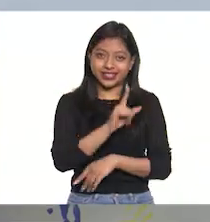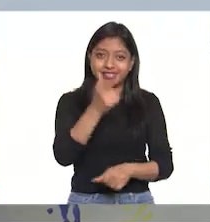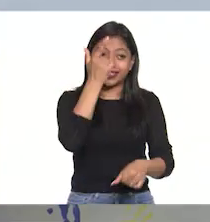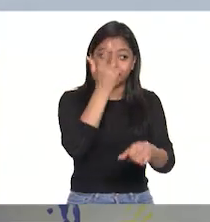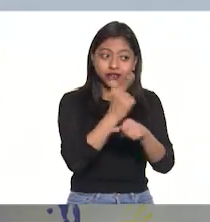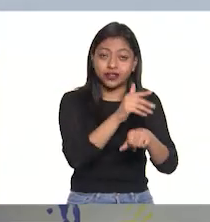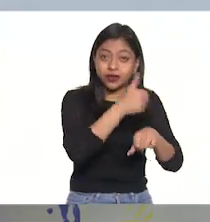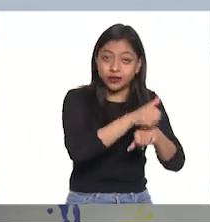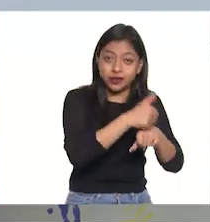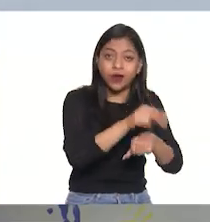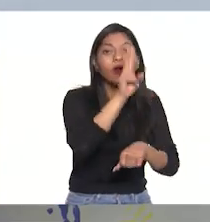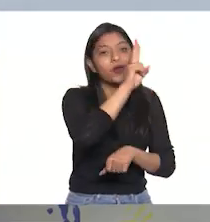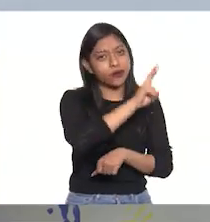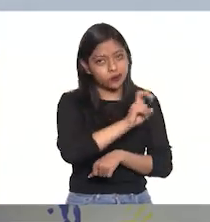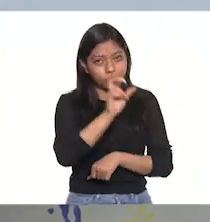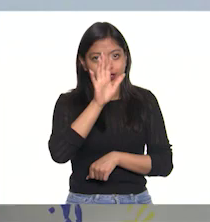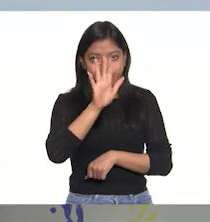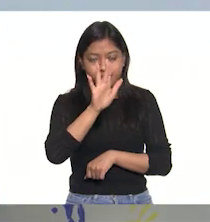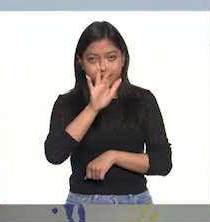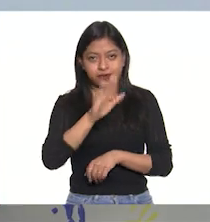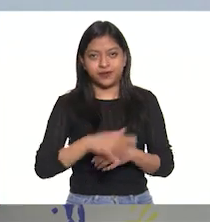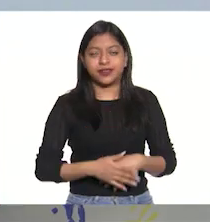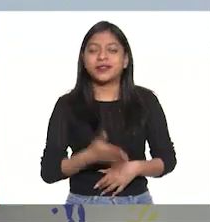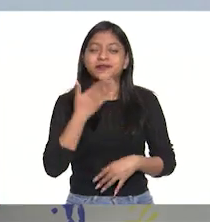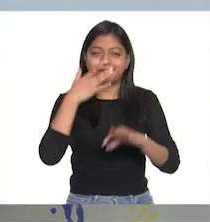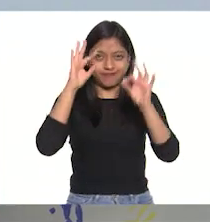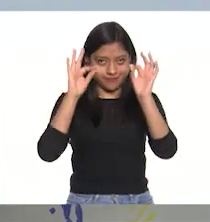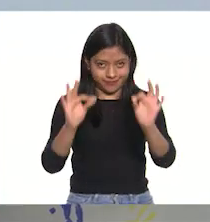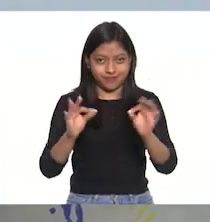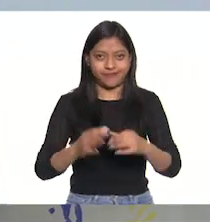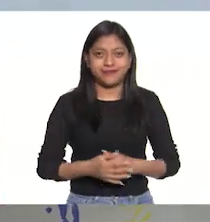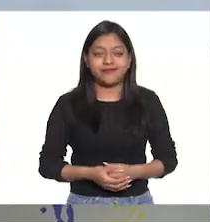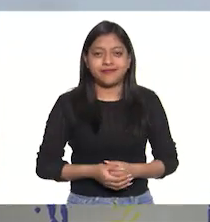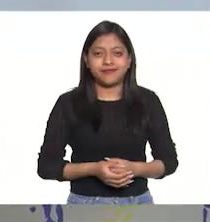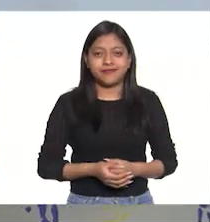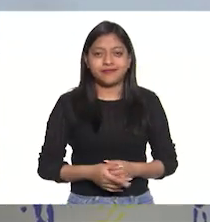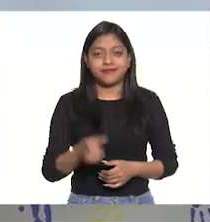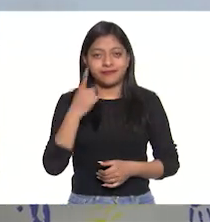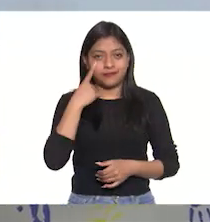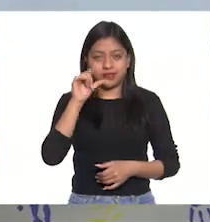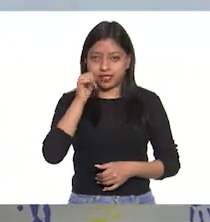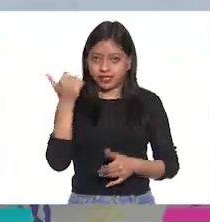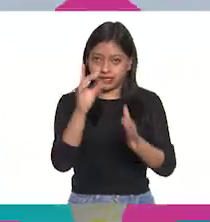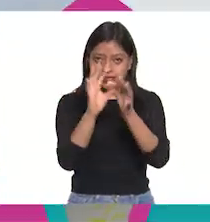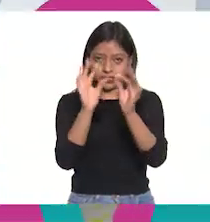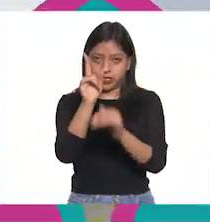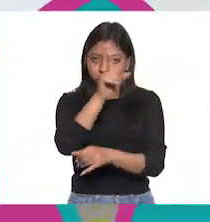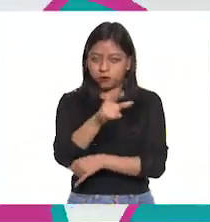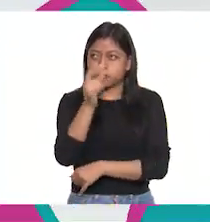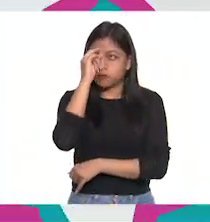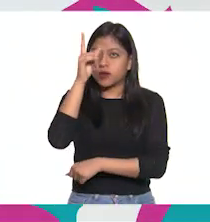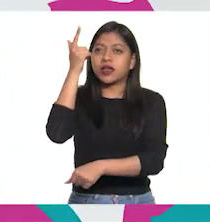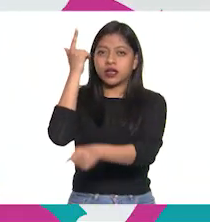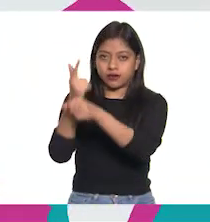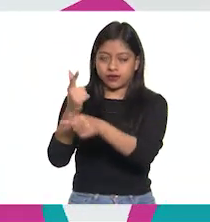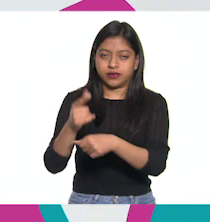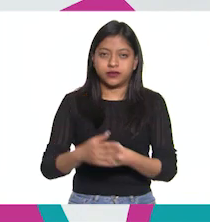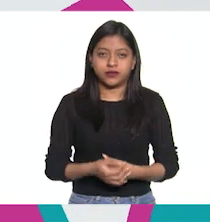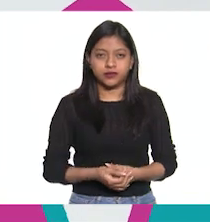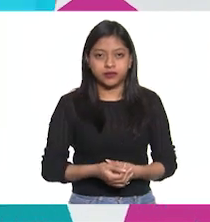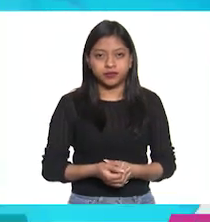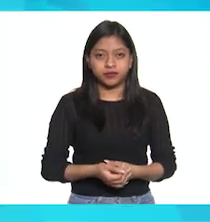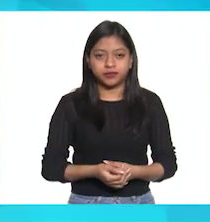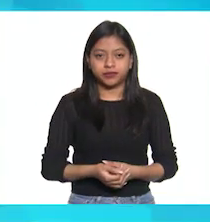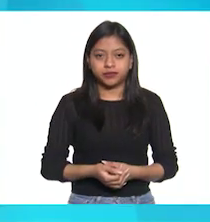le agrego los 250, voy a llegar al número... ¡1000! Muy bien. Siguiente adivinanza. ¿Cuánto le